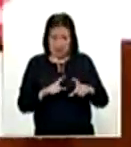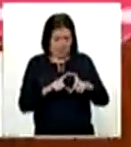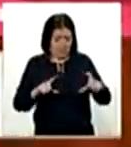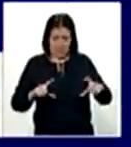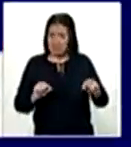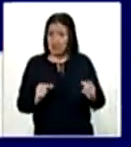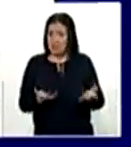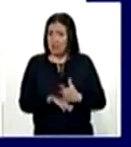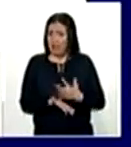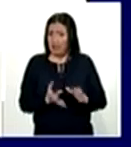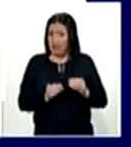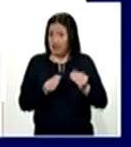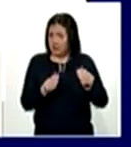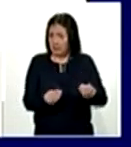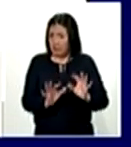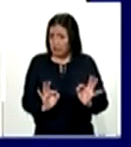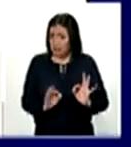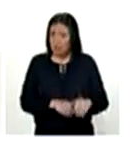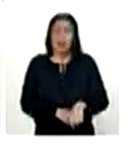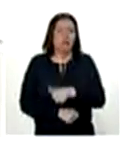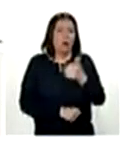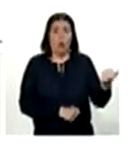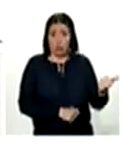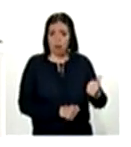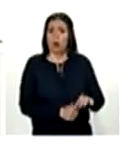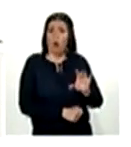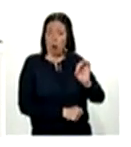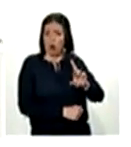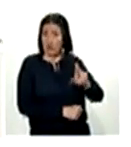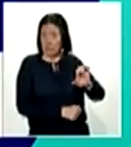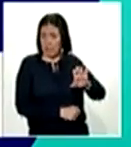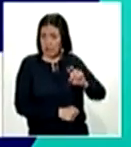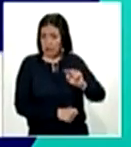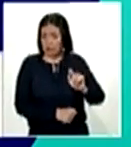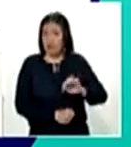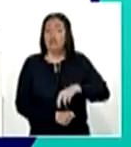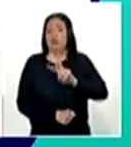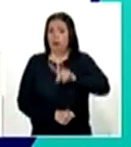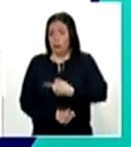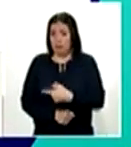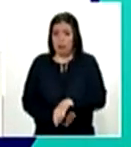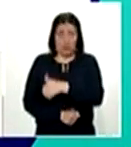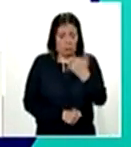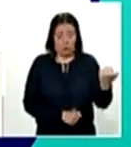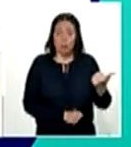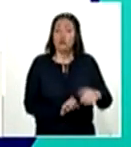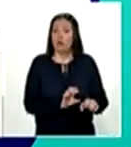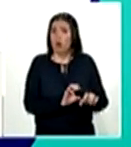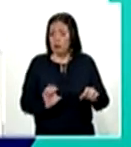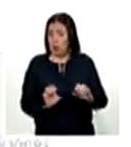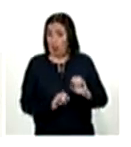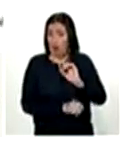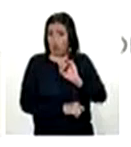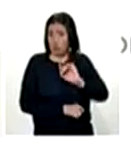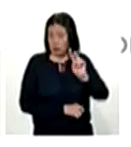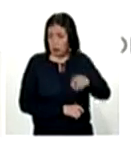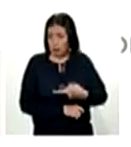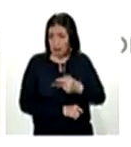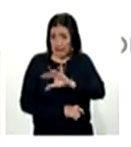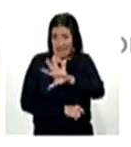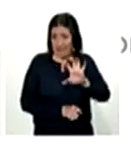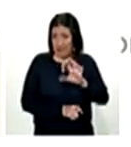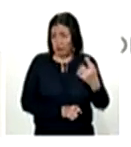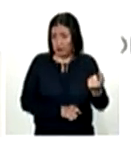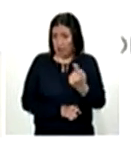mano. Las de Oriente Preferencial las ofrecen a 2.000 soles y las de Occidente Lateral en 2.500 cada